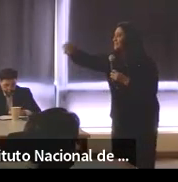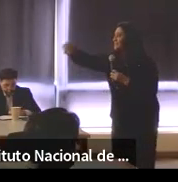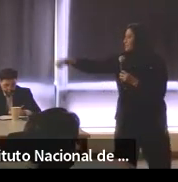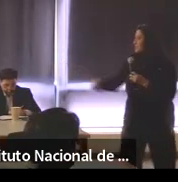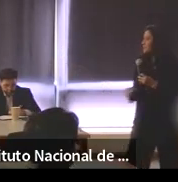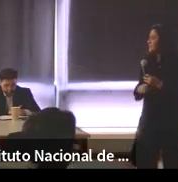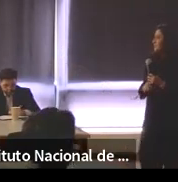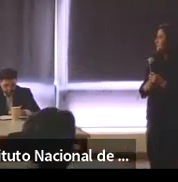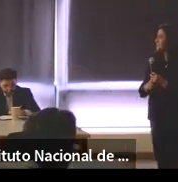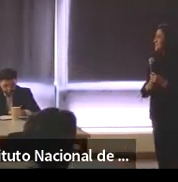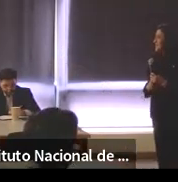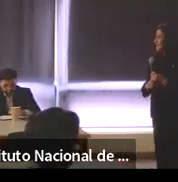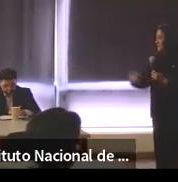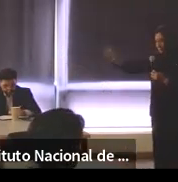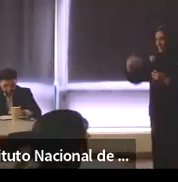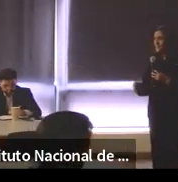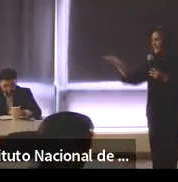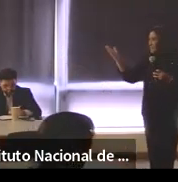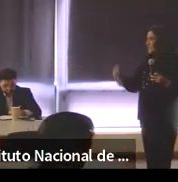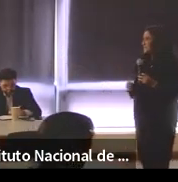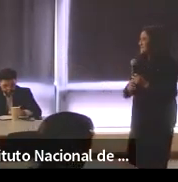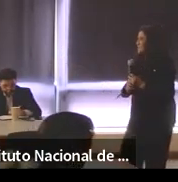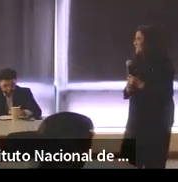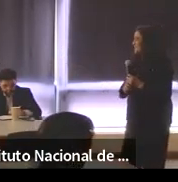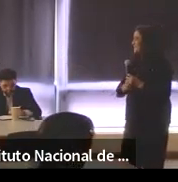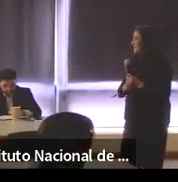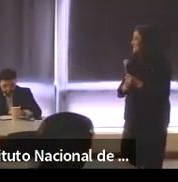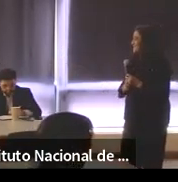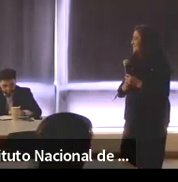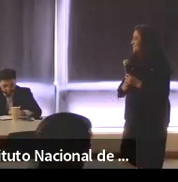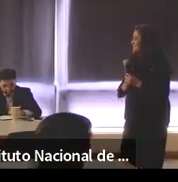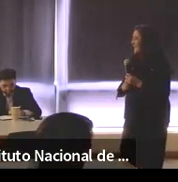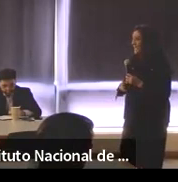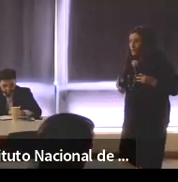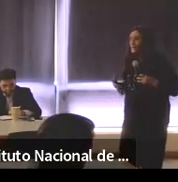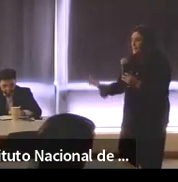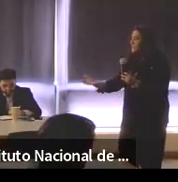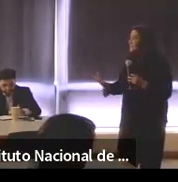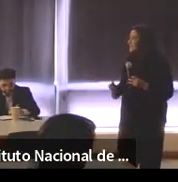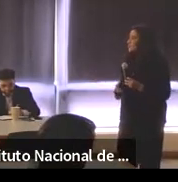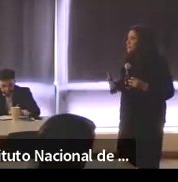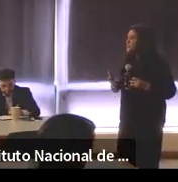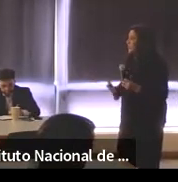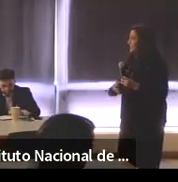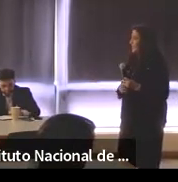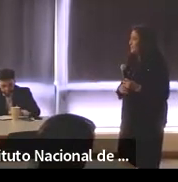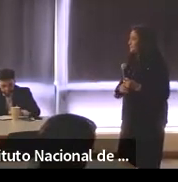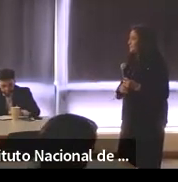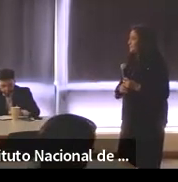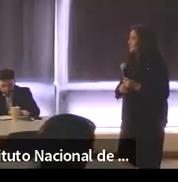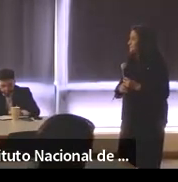se adelantaron al conflicto el conflicto era la pandemia al final del día era algo que te iba a meter en un